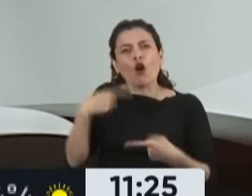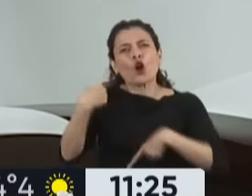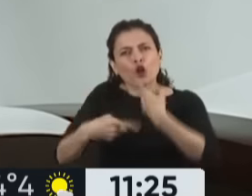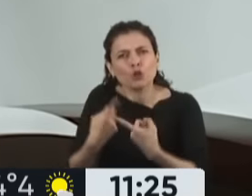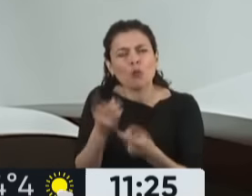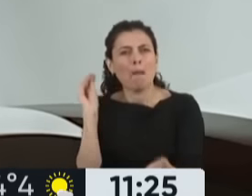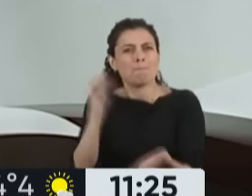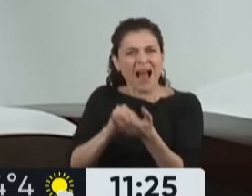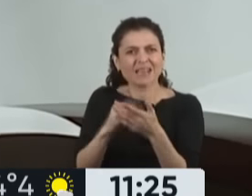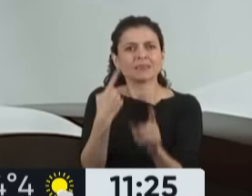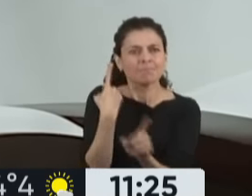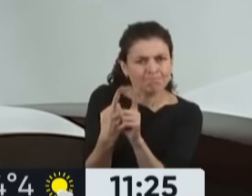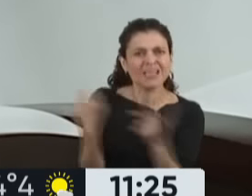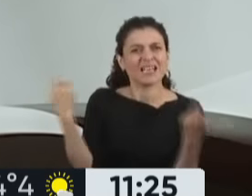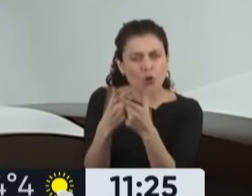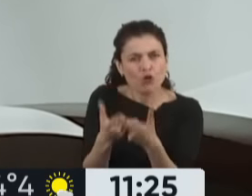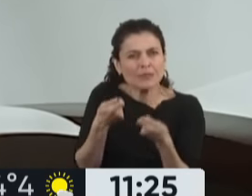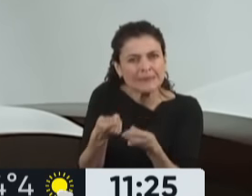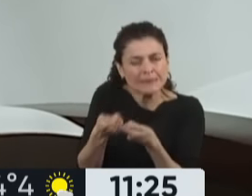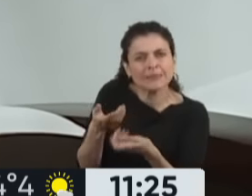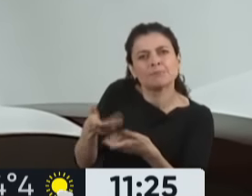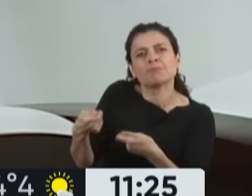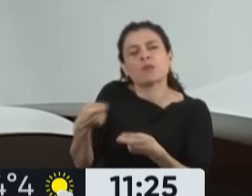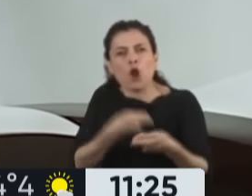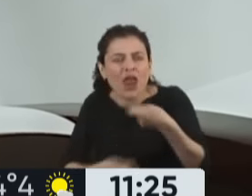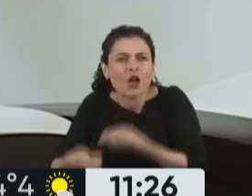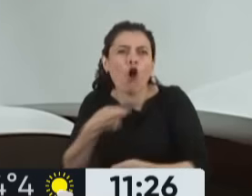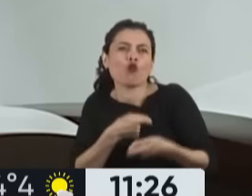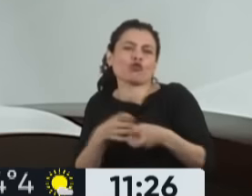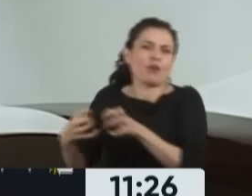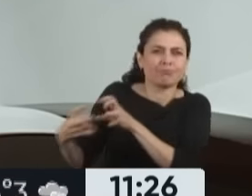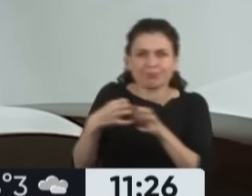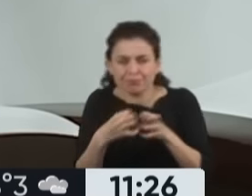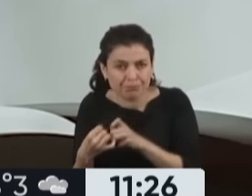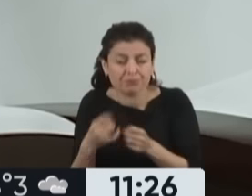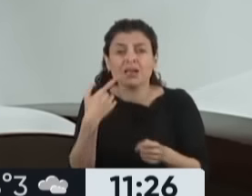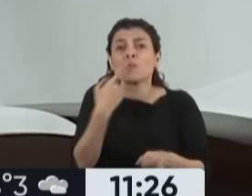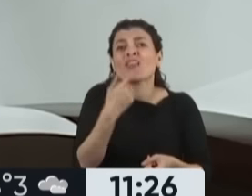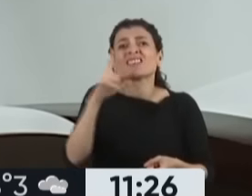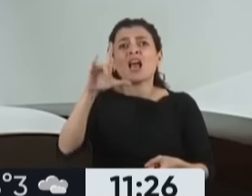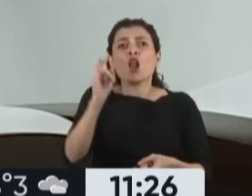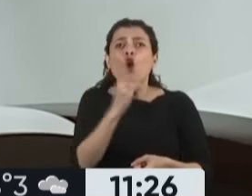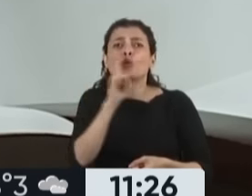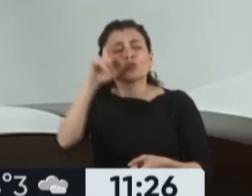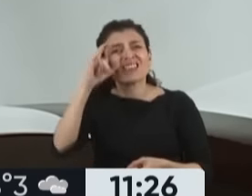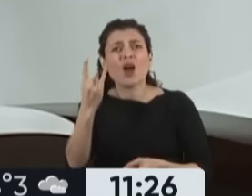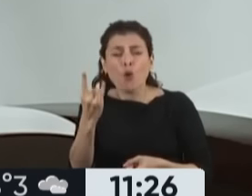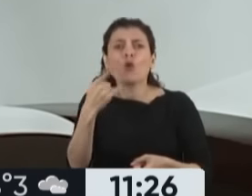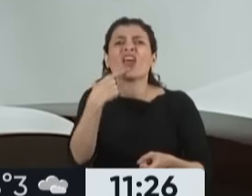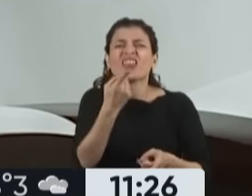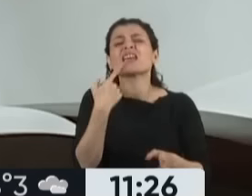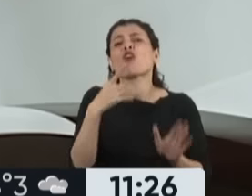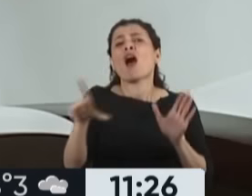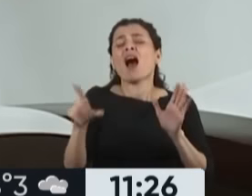Martín Lustó, que en las últimas horas dijo que en el paquete fiscal hay medidas que favorecen solamente a los más